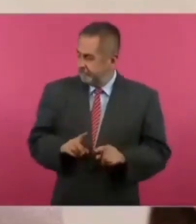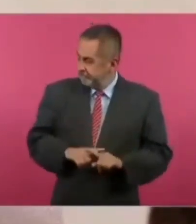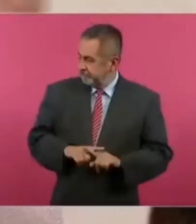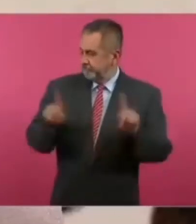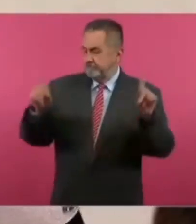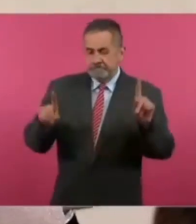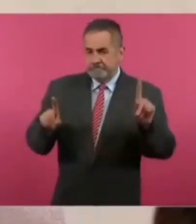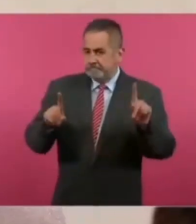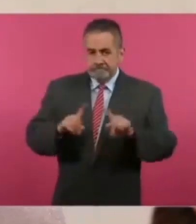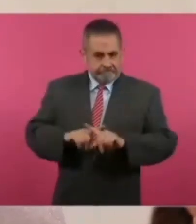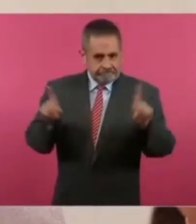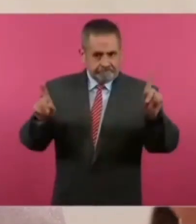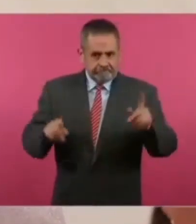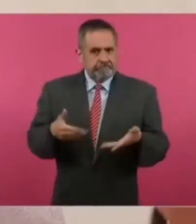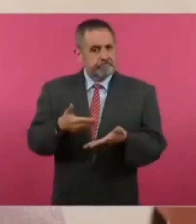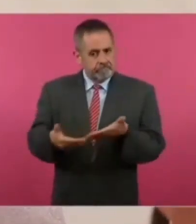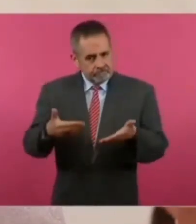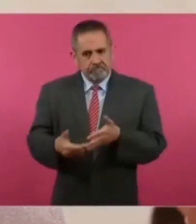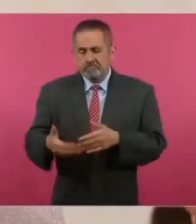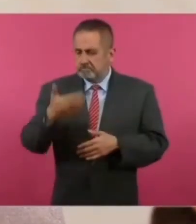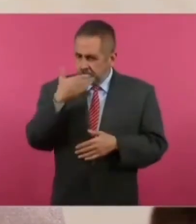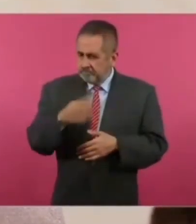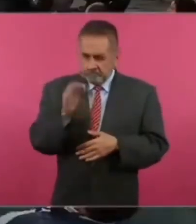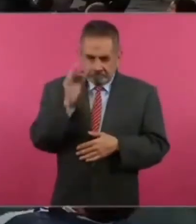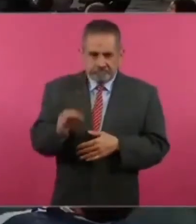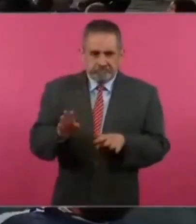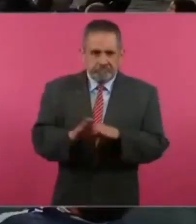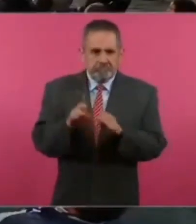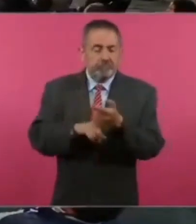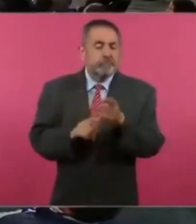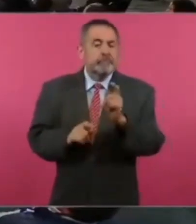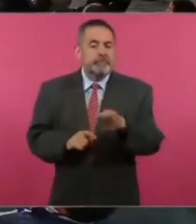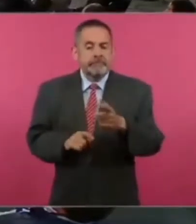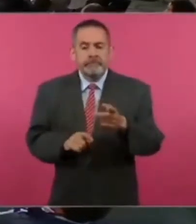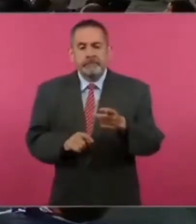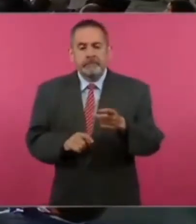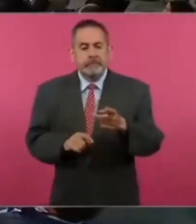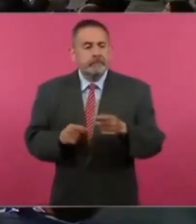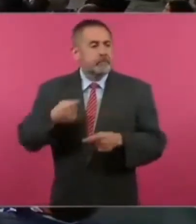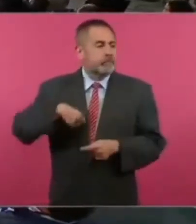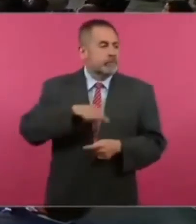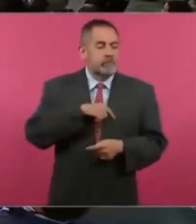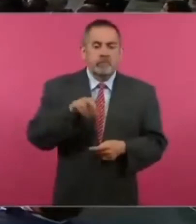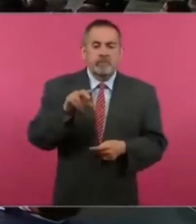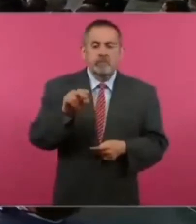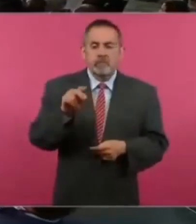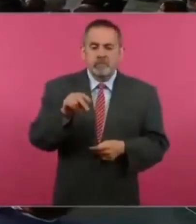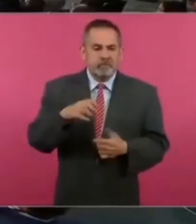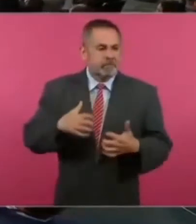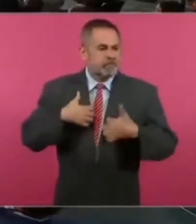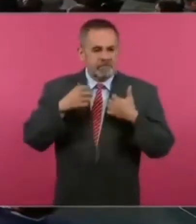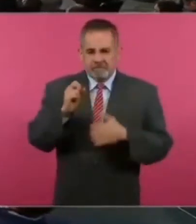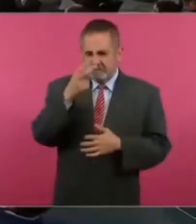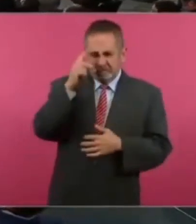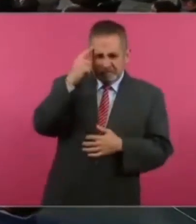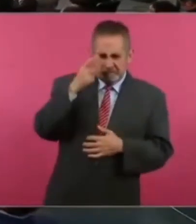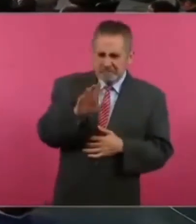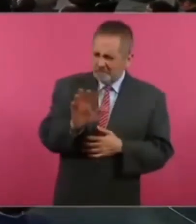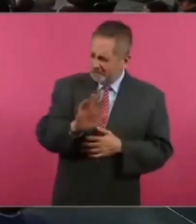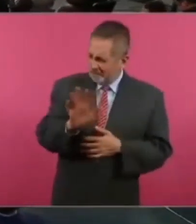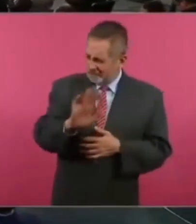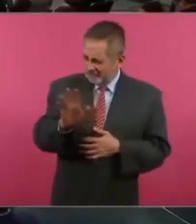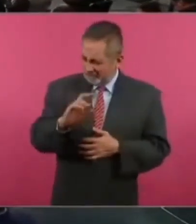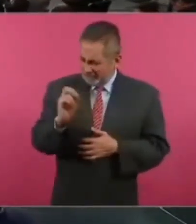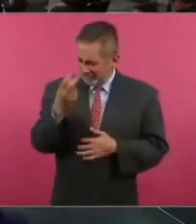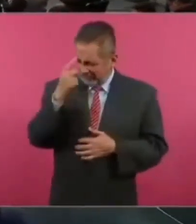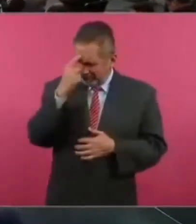por eso es muy bueno O sea no hay que este enojarse no no no no no